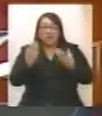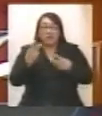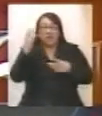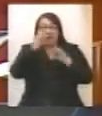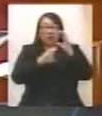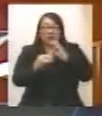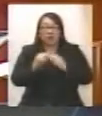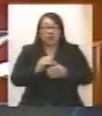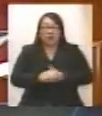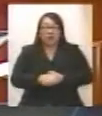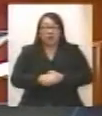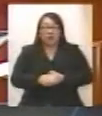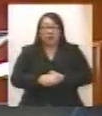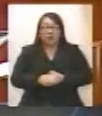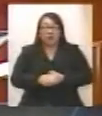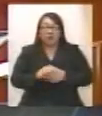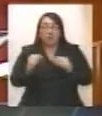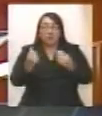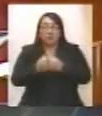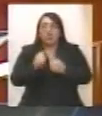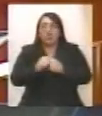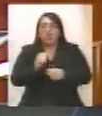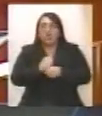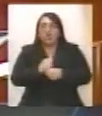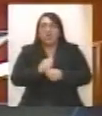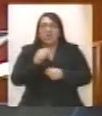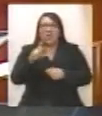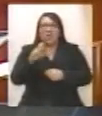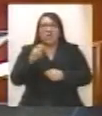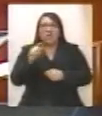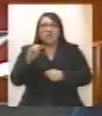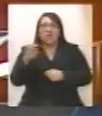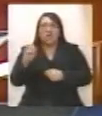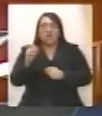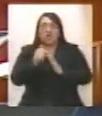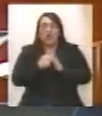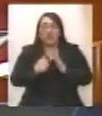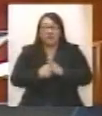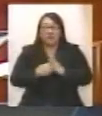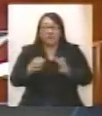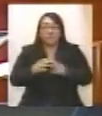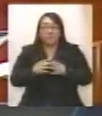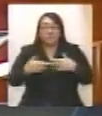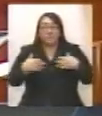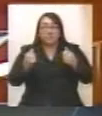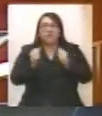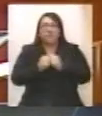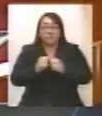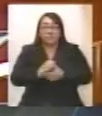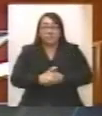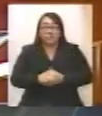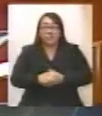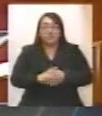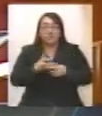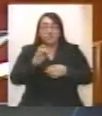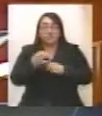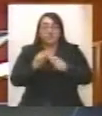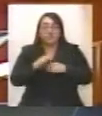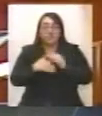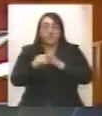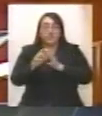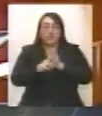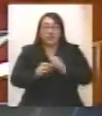cubrir, generar polos de servicio logístico articulados que acompañen el crecimiento económico de las